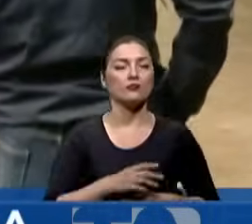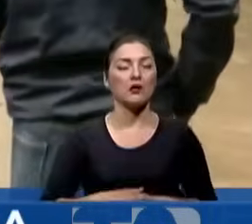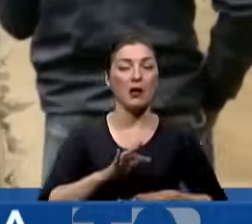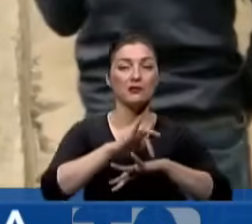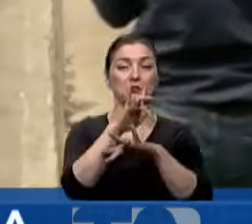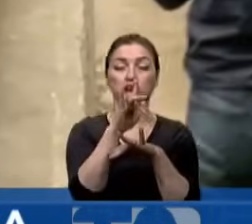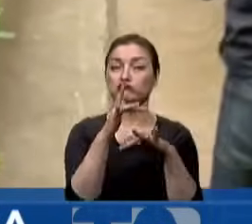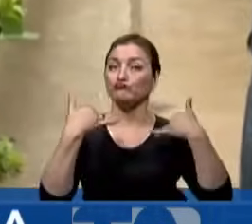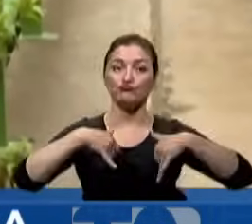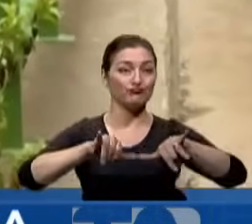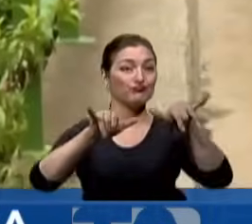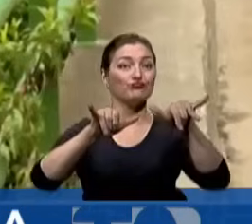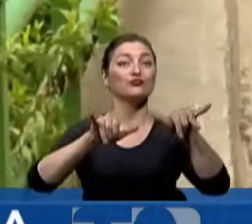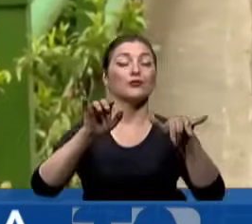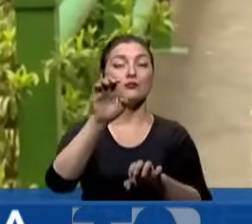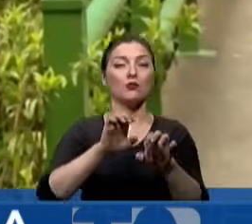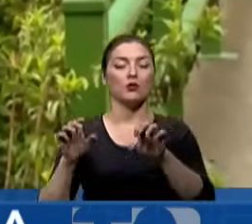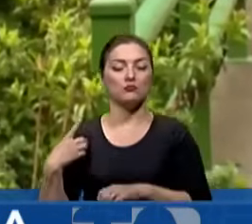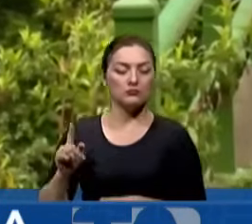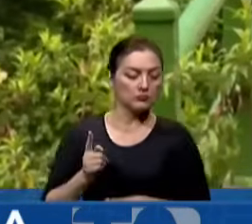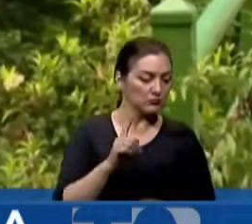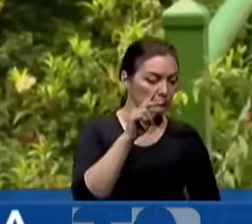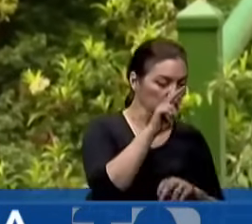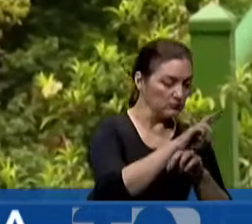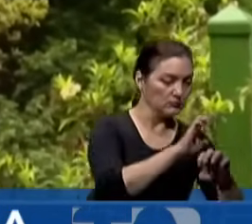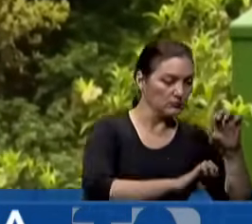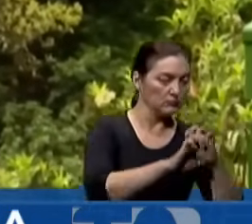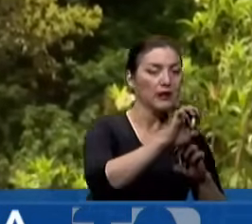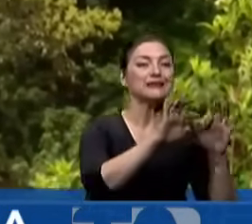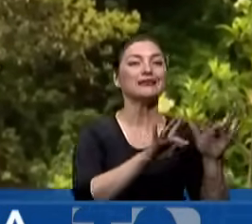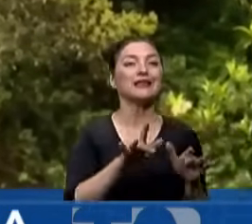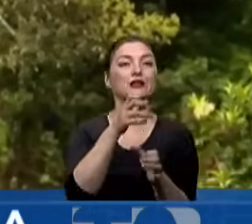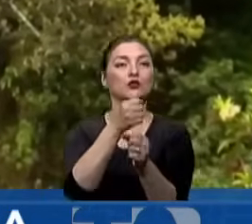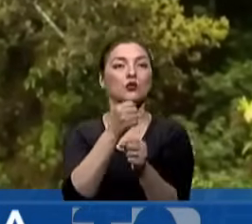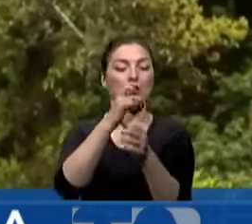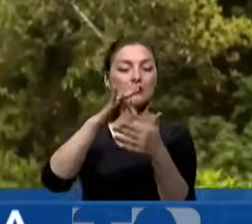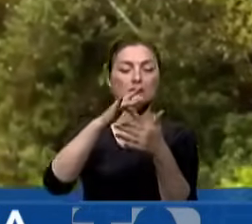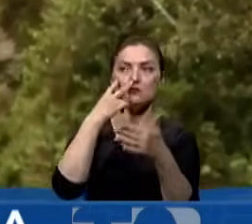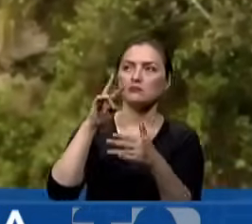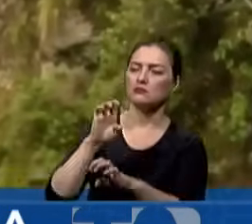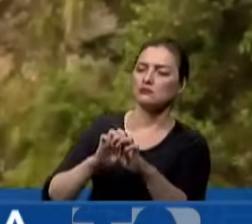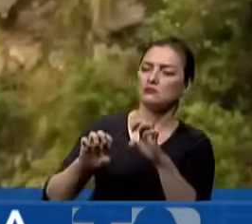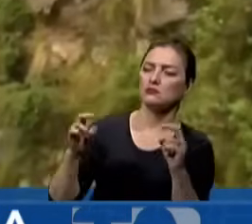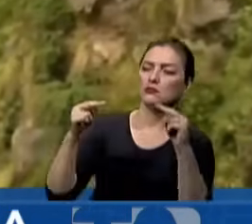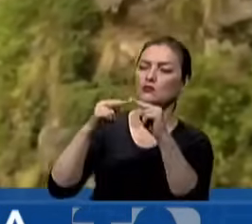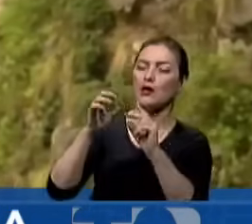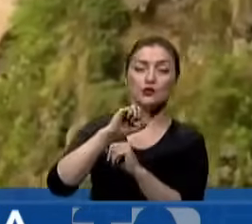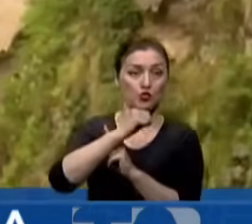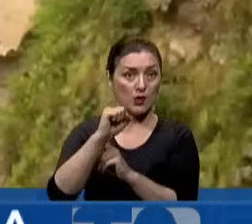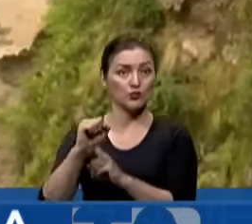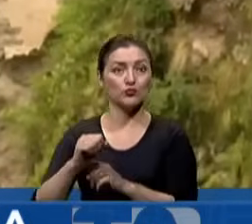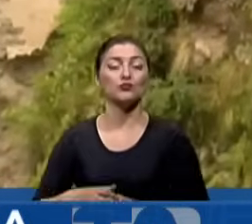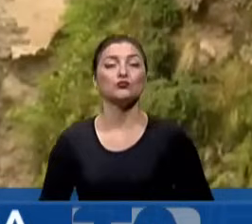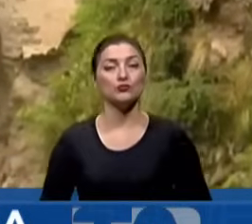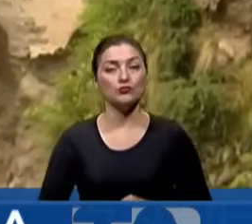viniendo constantemente los evaluadores de la Secretaría de Seguridad y de Riesgos para evaluar la situación.